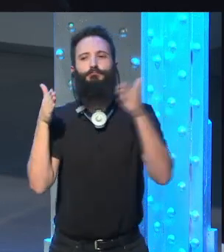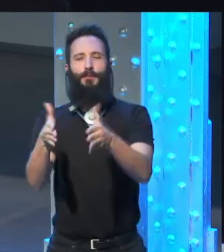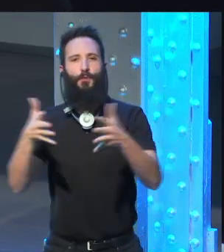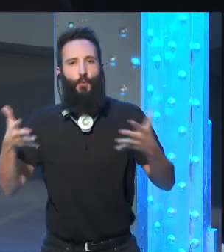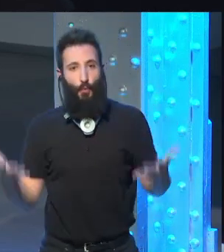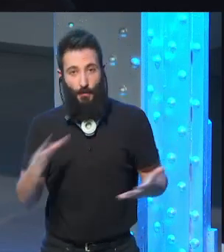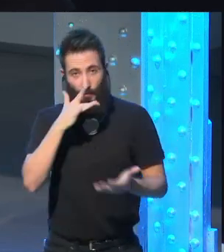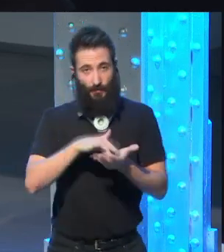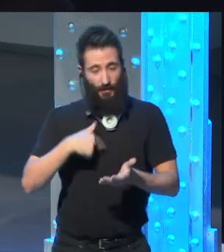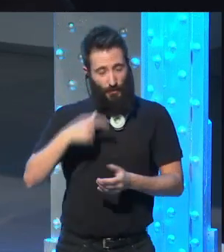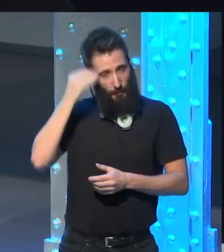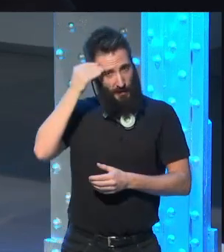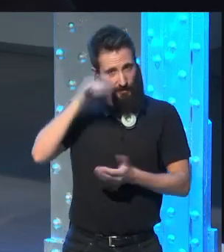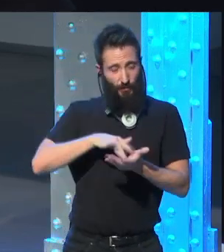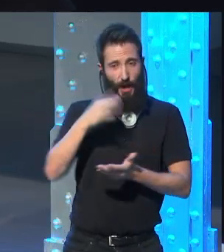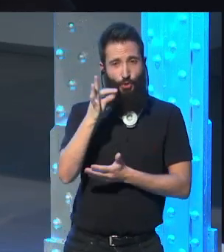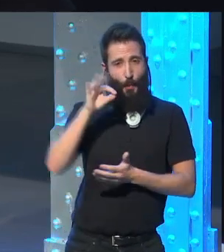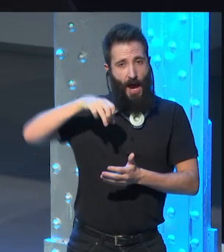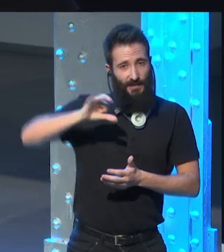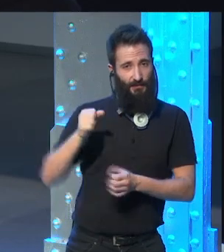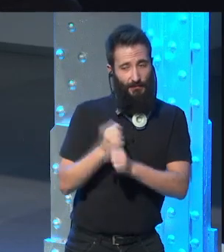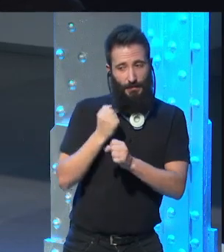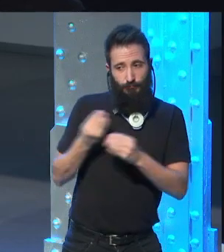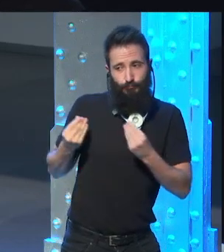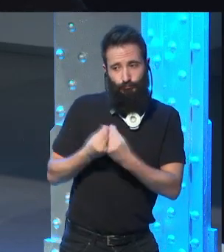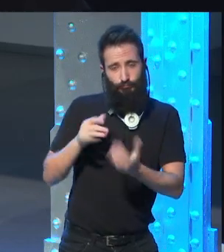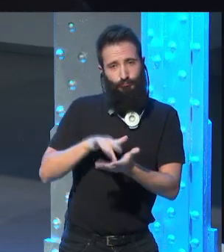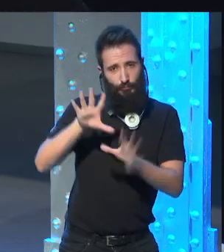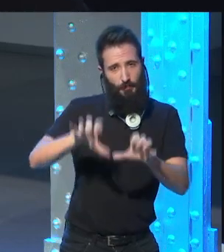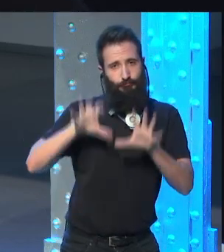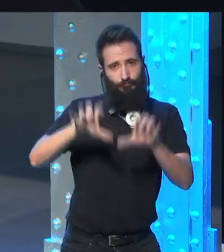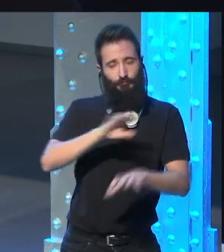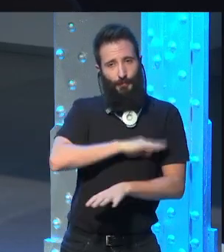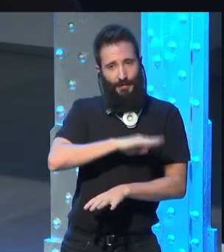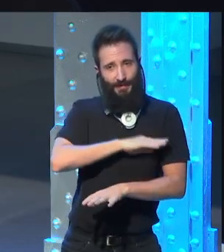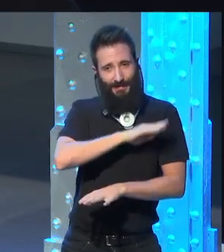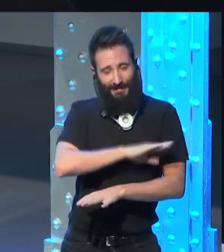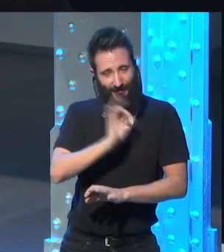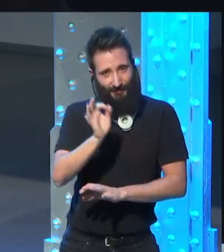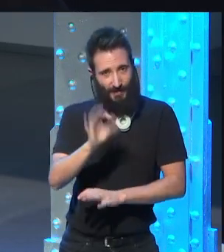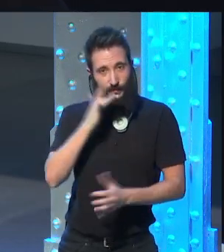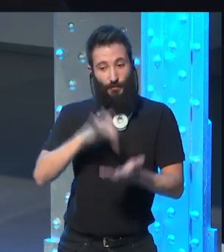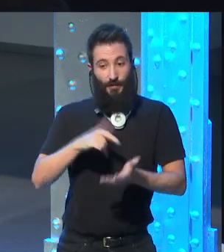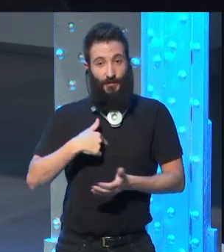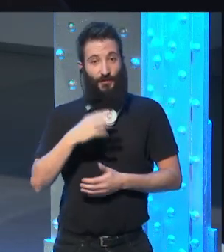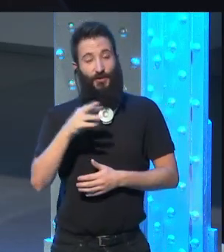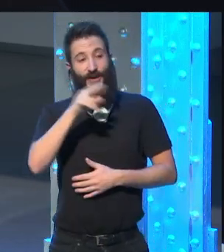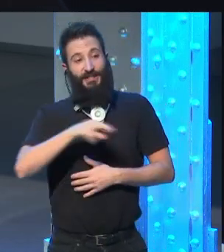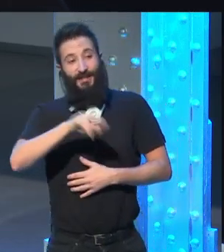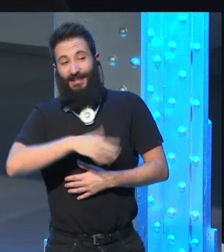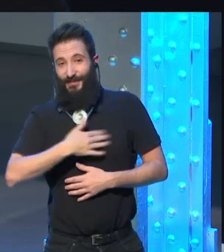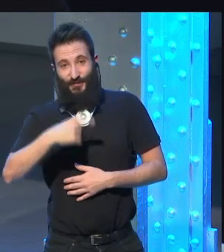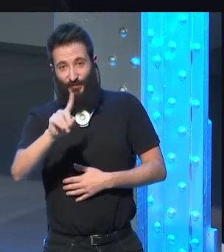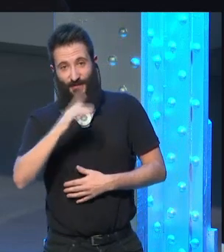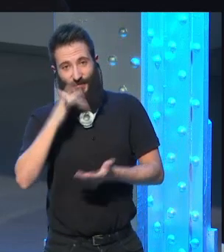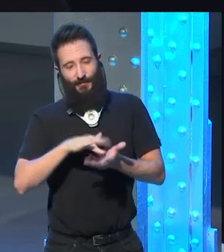yo creo que he aprendido bastante trabajando con Tomás, porque lo ha dirigido muy bien. Yo estaba no por repetir, pero estaba por decir